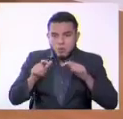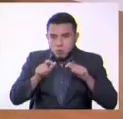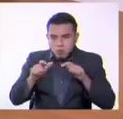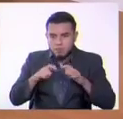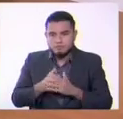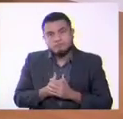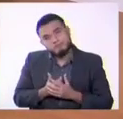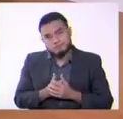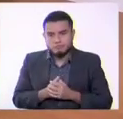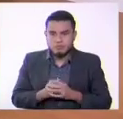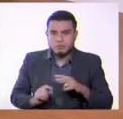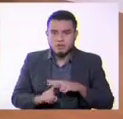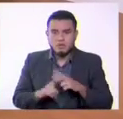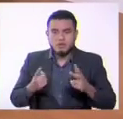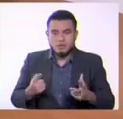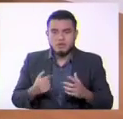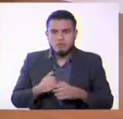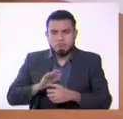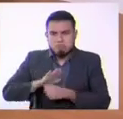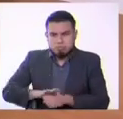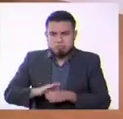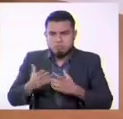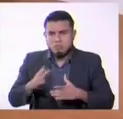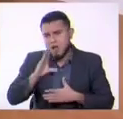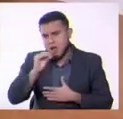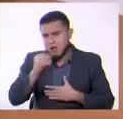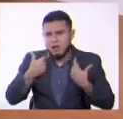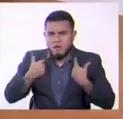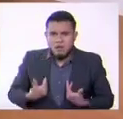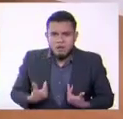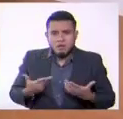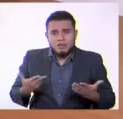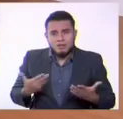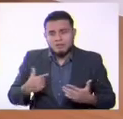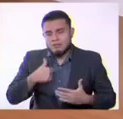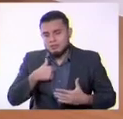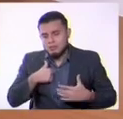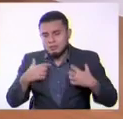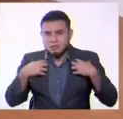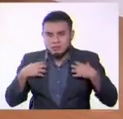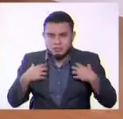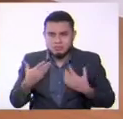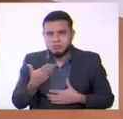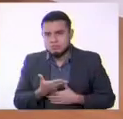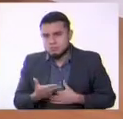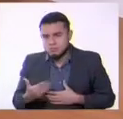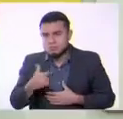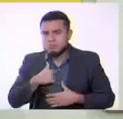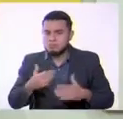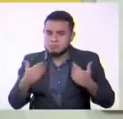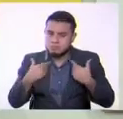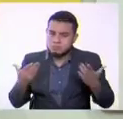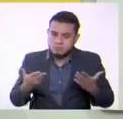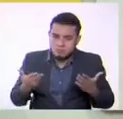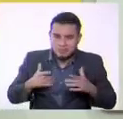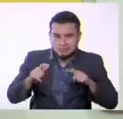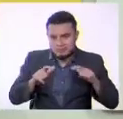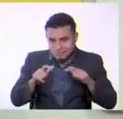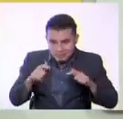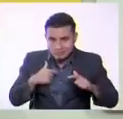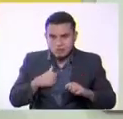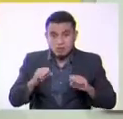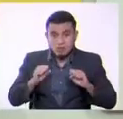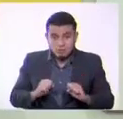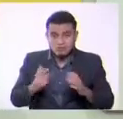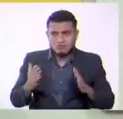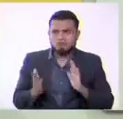sí hay una presión muy fuerte de la manera en cómo hablo, cómo visto, cómo me comporto, las cosas que ya tengo que hacer por la edad que tengo, cómo puedo retar